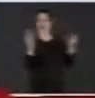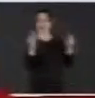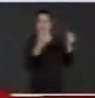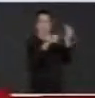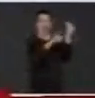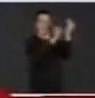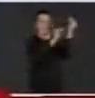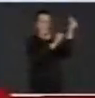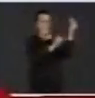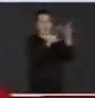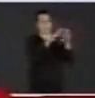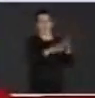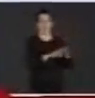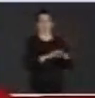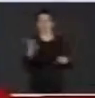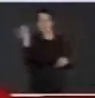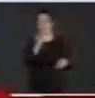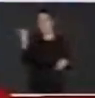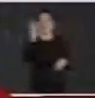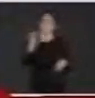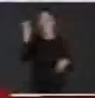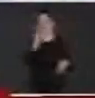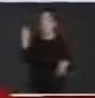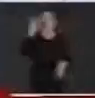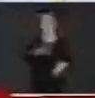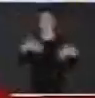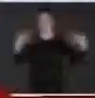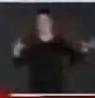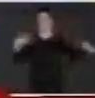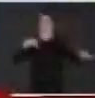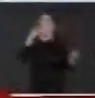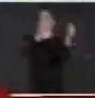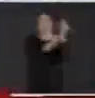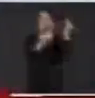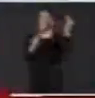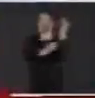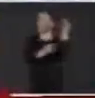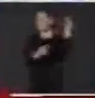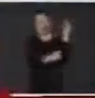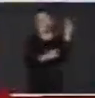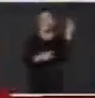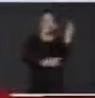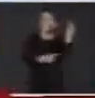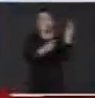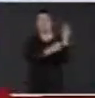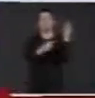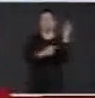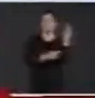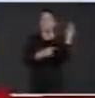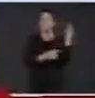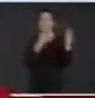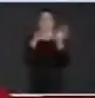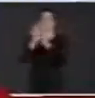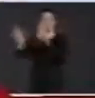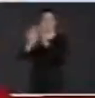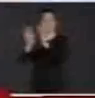que me cante una folía. Hago vudú, vudú, vudú, vudú de bueno. Cuando llegue a mi